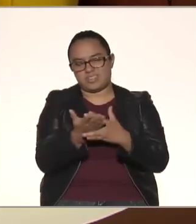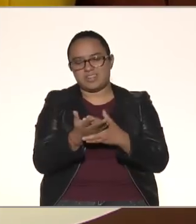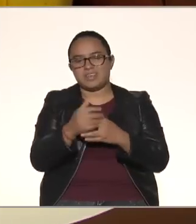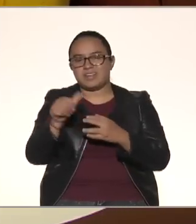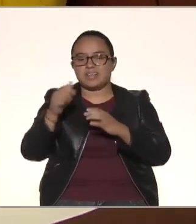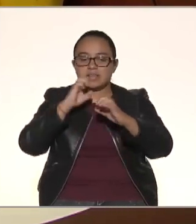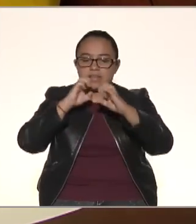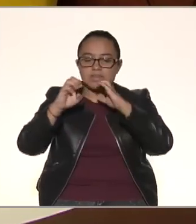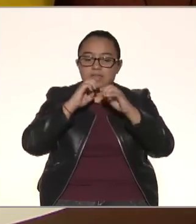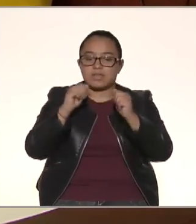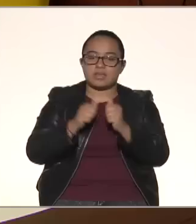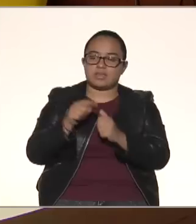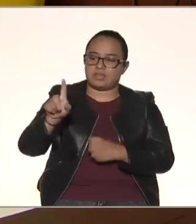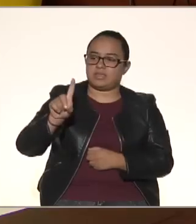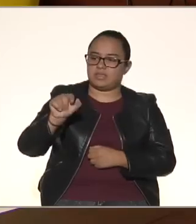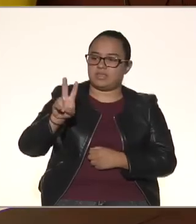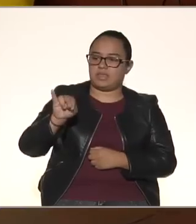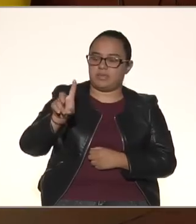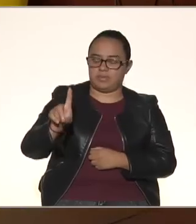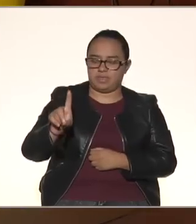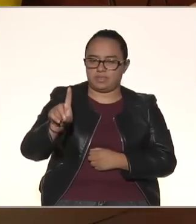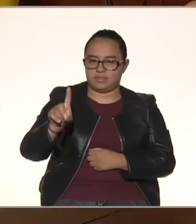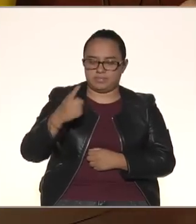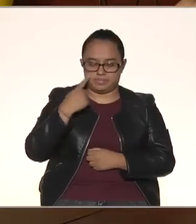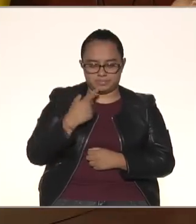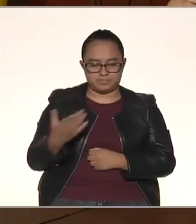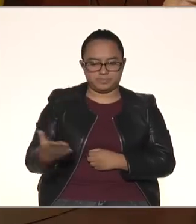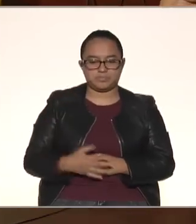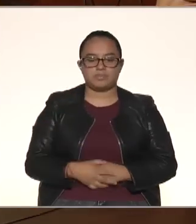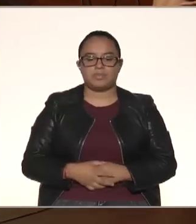esta entrevista que hicimos con David Pastor Vico.